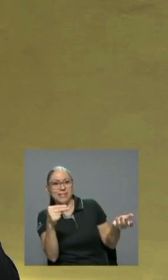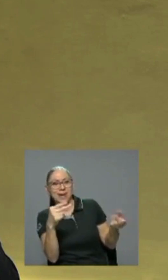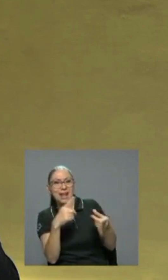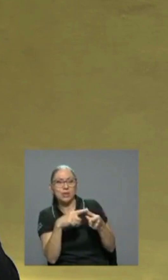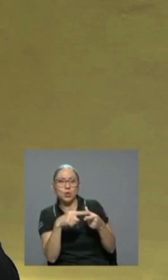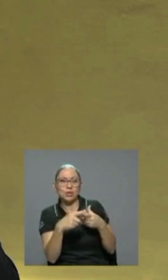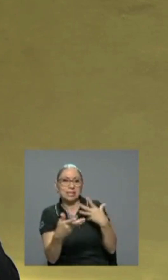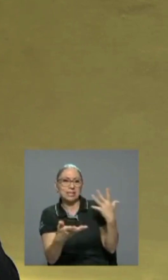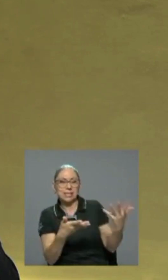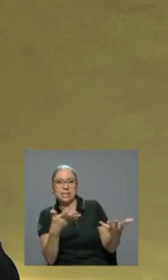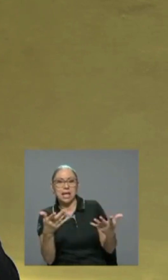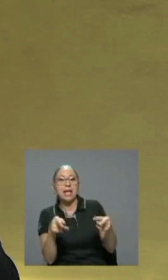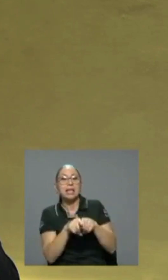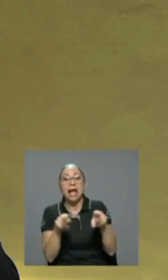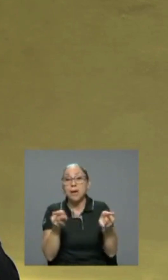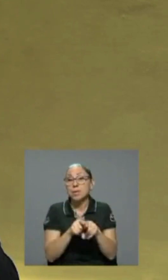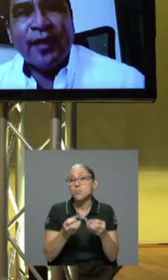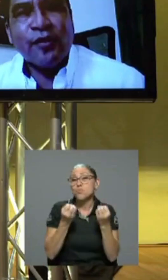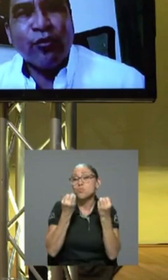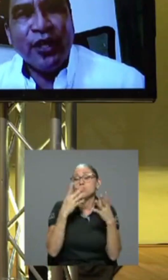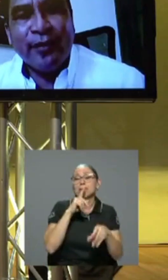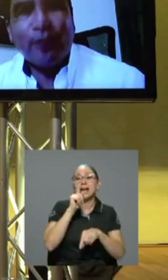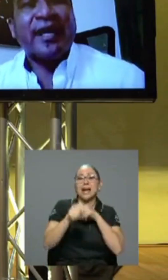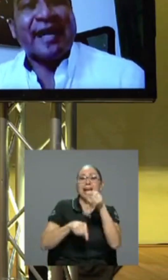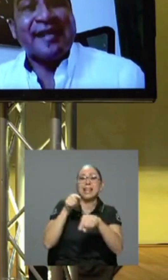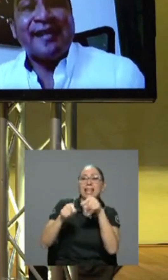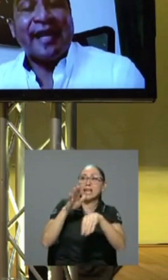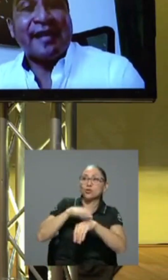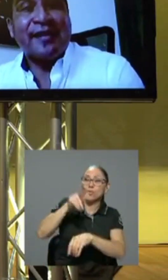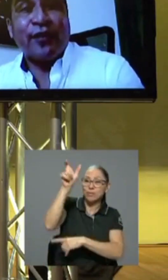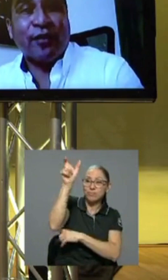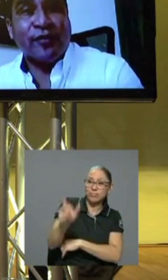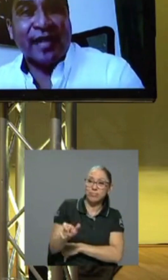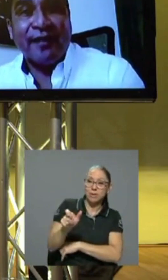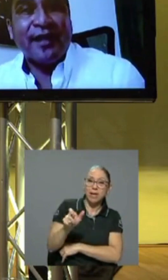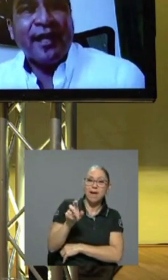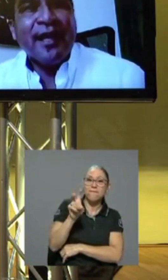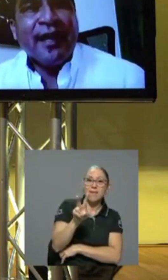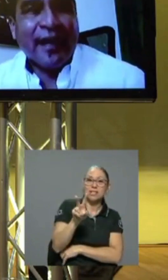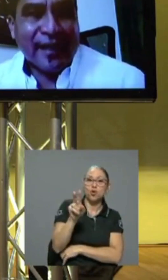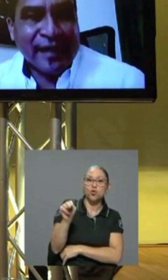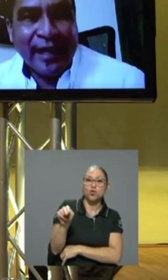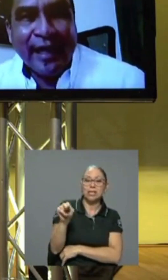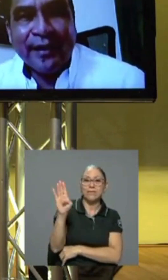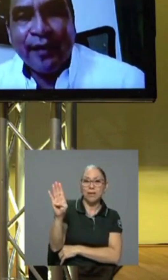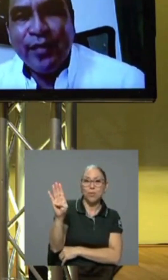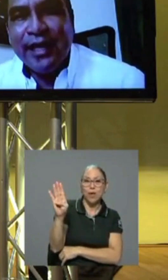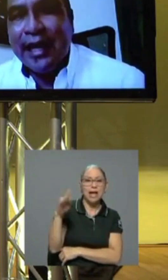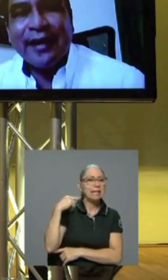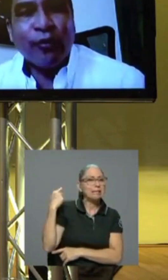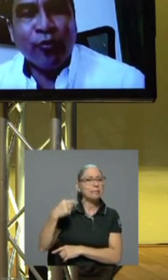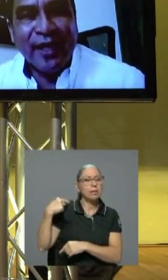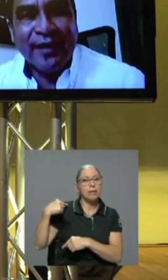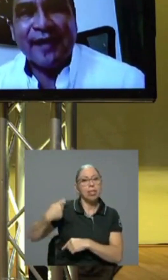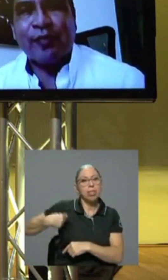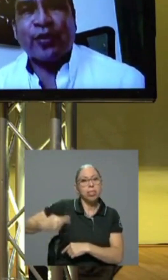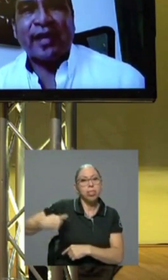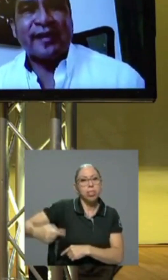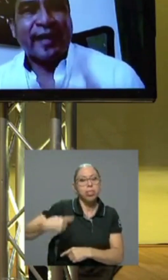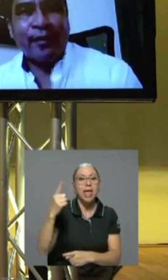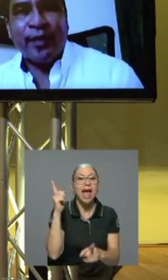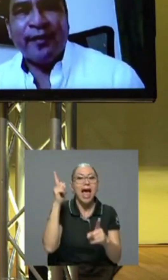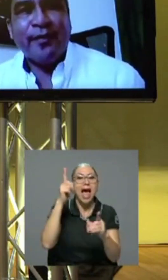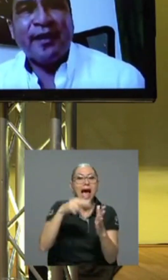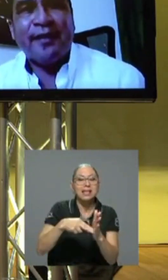respecto a la figura de Vasco Núñez de Balboa. Y así ha sido la constante hasta 2013, porque